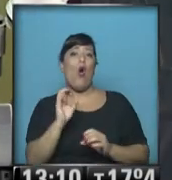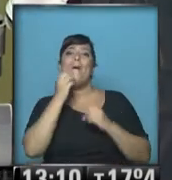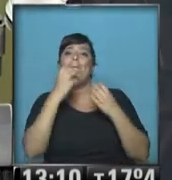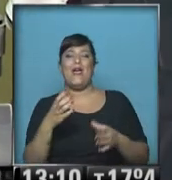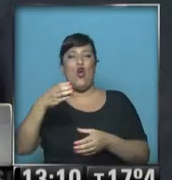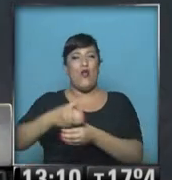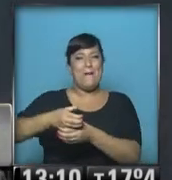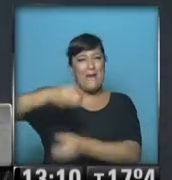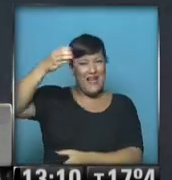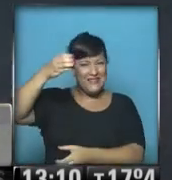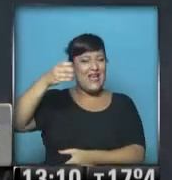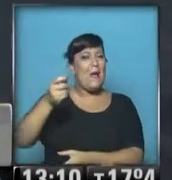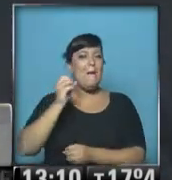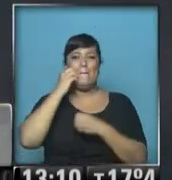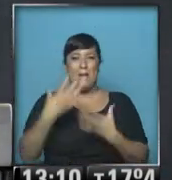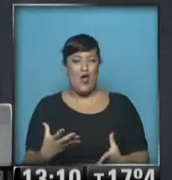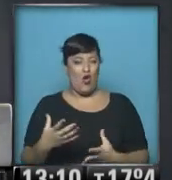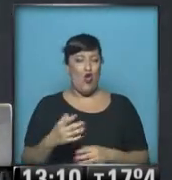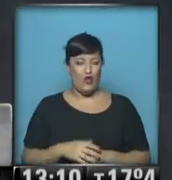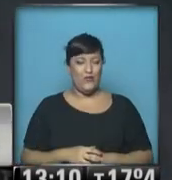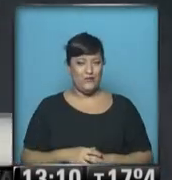al traumatismo por tapones, pero